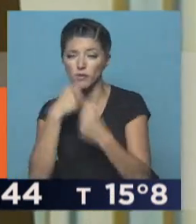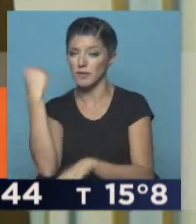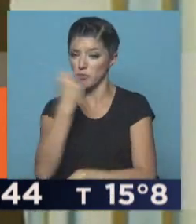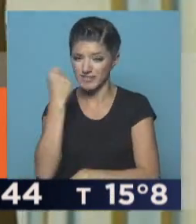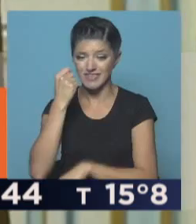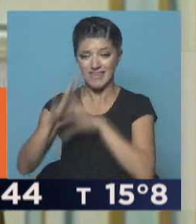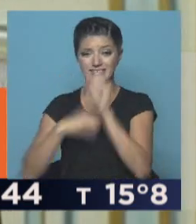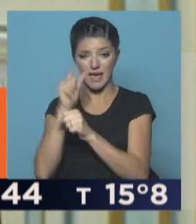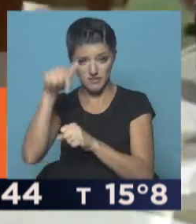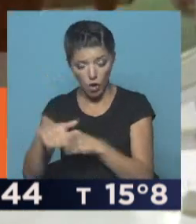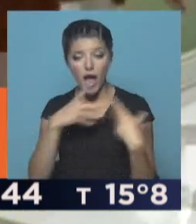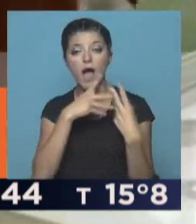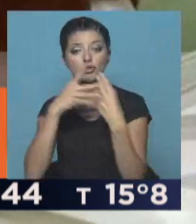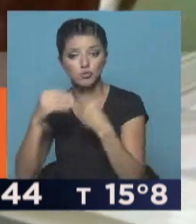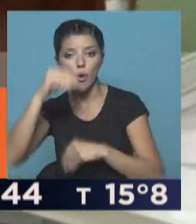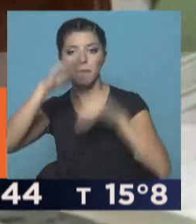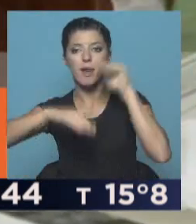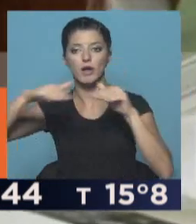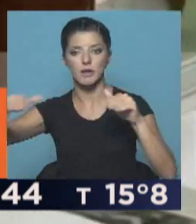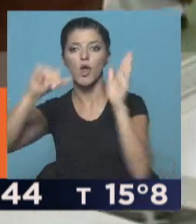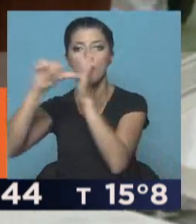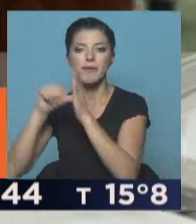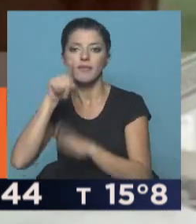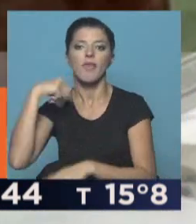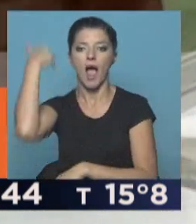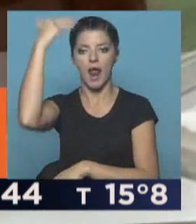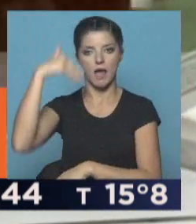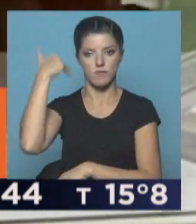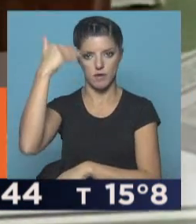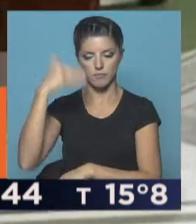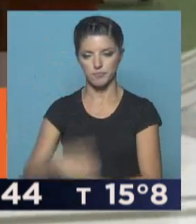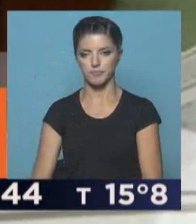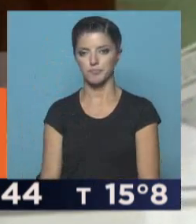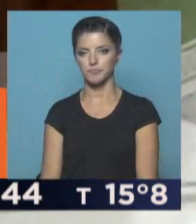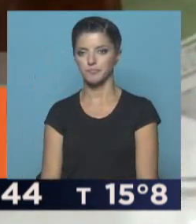hasta ahora el delicado equilibrio en el mundo árabe.